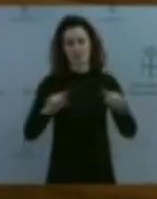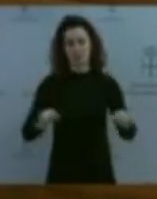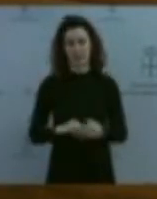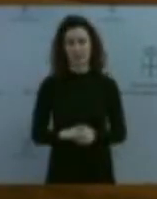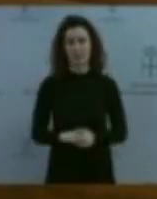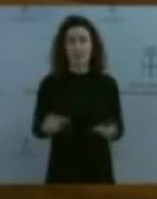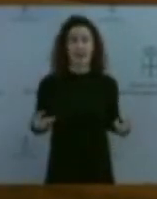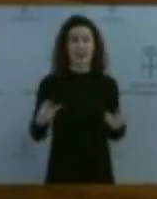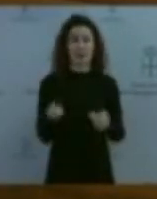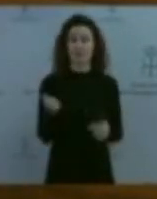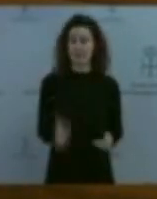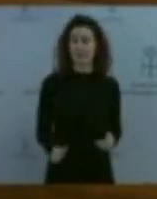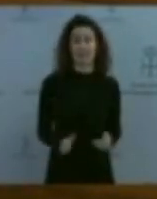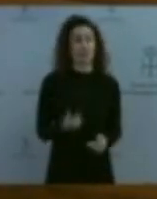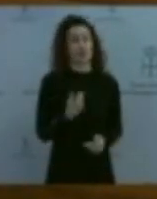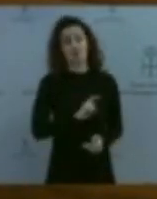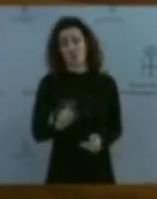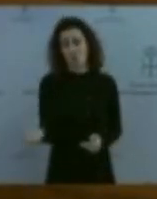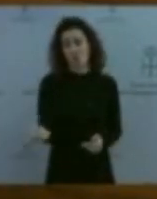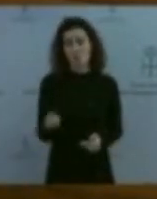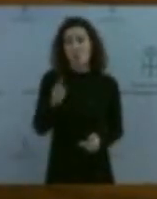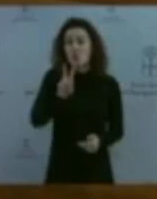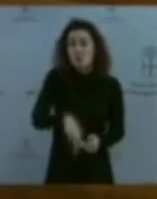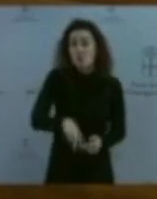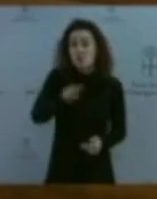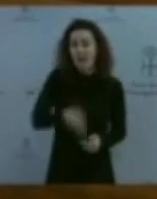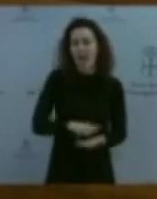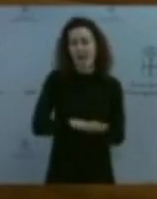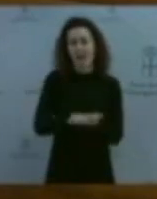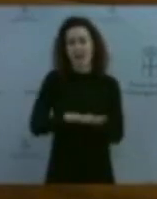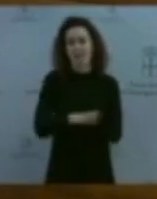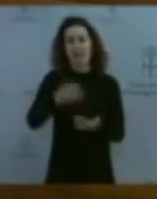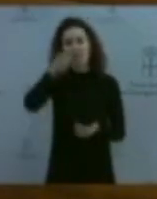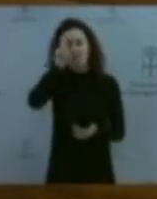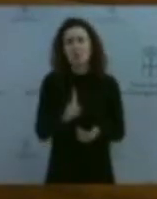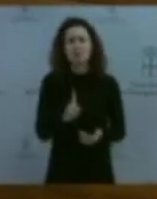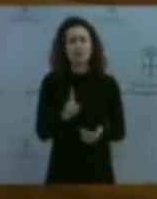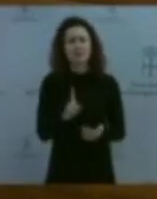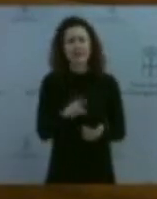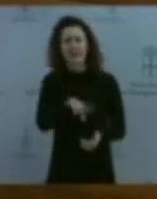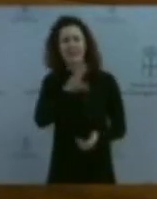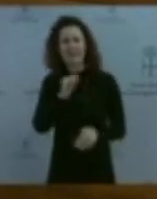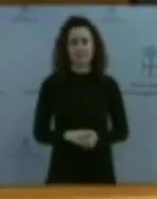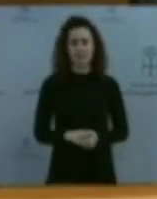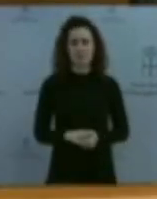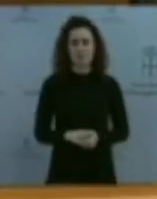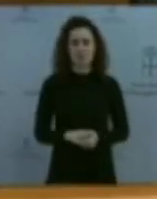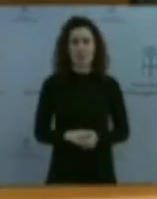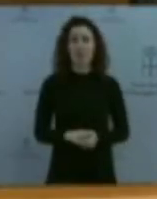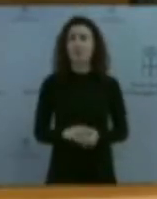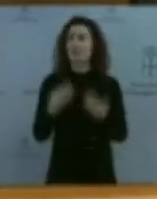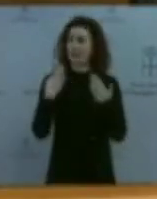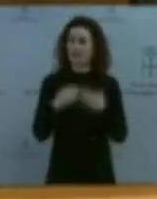de la mesa, no ha estado nunca. No sé por qué se ha interpretado eso. Reforma del sector público asturiano como consecuencia del coronavirus, sí.